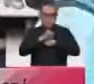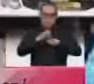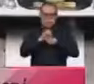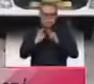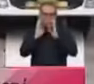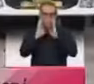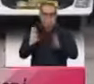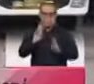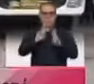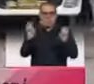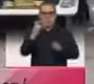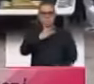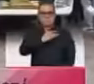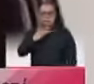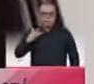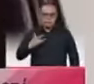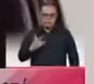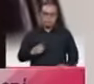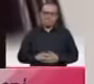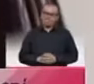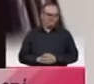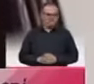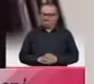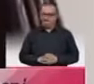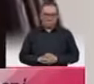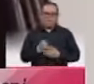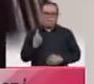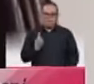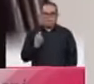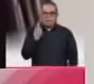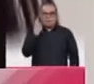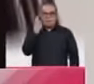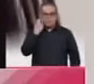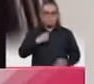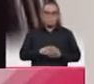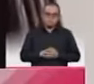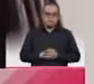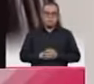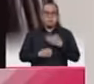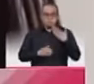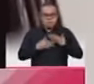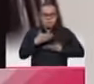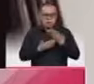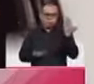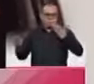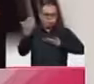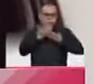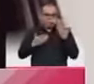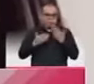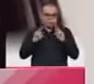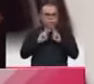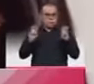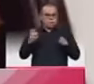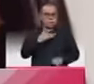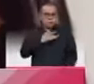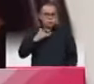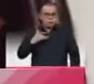atención en salud. En temas de salud no le va tan bien a Bogotá, es algo que tiene que analizarse. Bogotá tiene